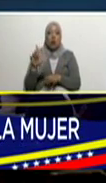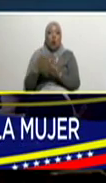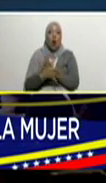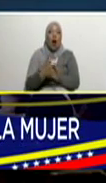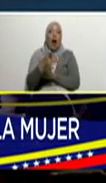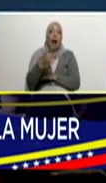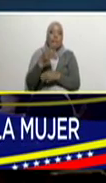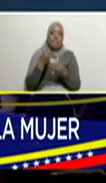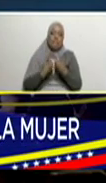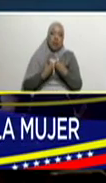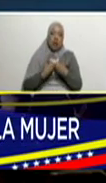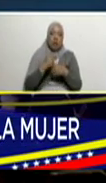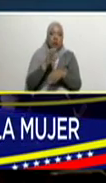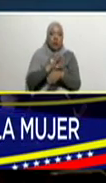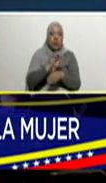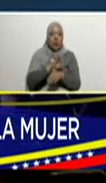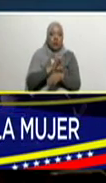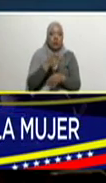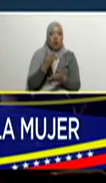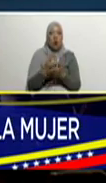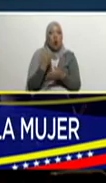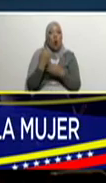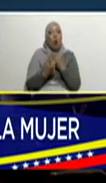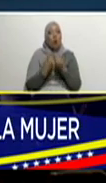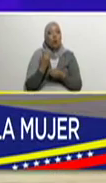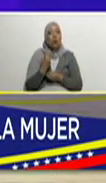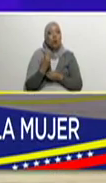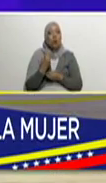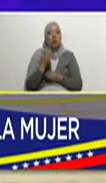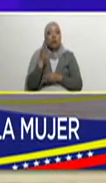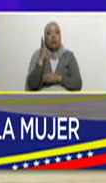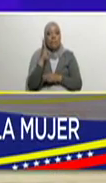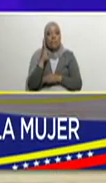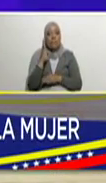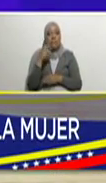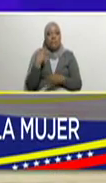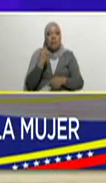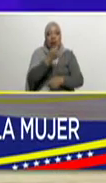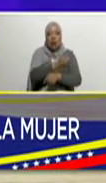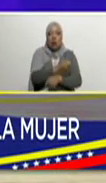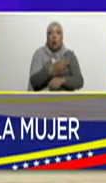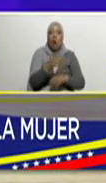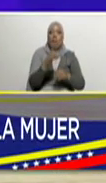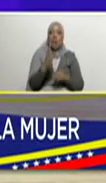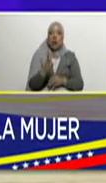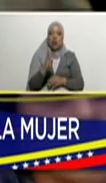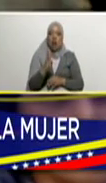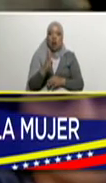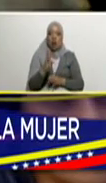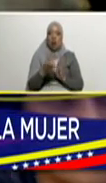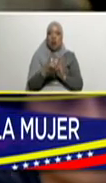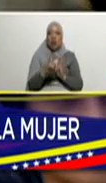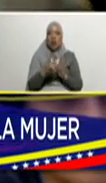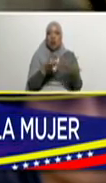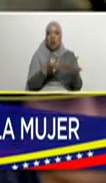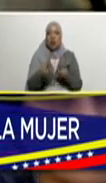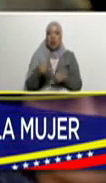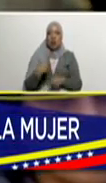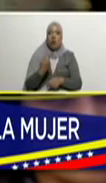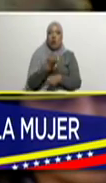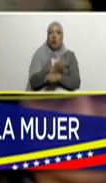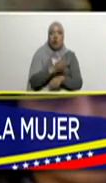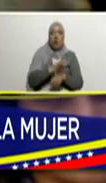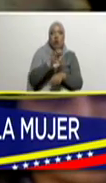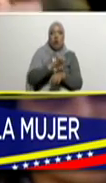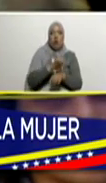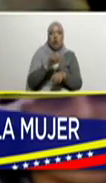a entregar títulos. ¿Cómo este se llama? Mes. Bachillerato. Bachillerato en Ecuador.